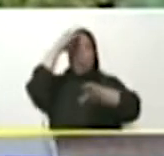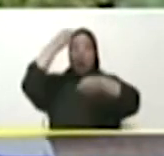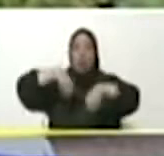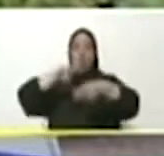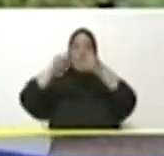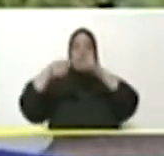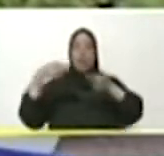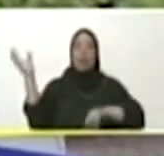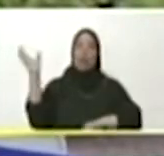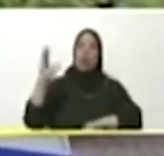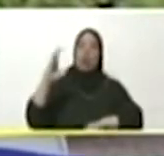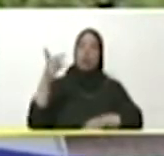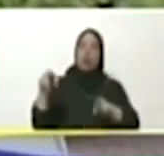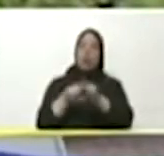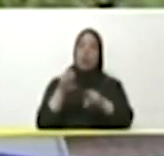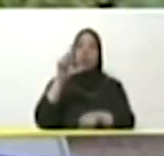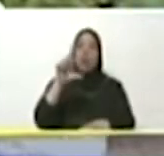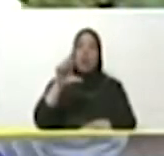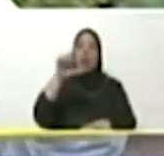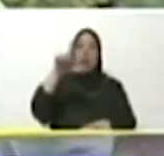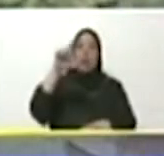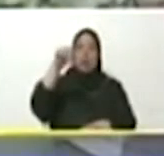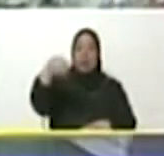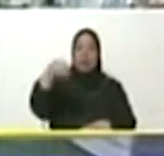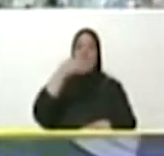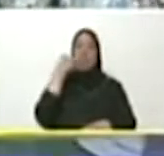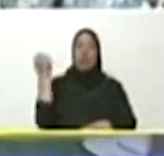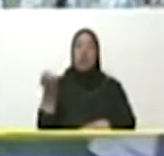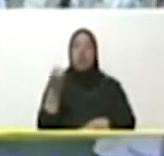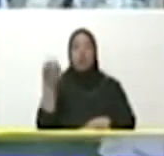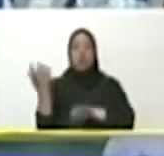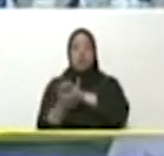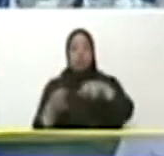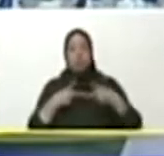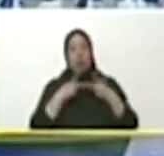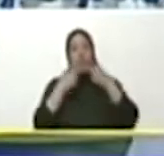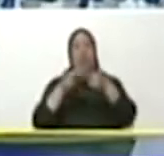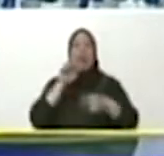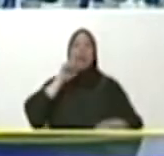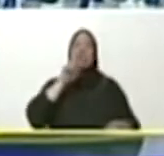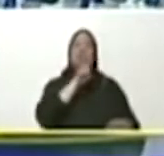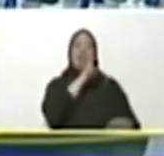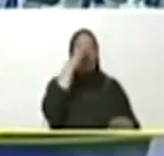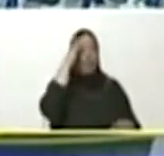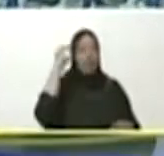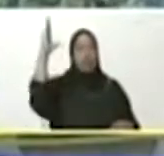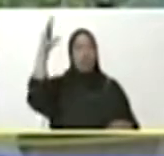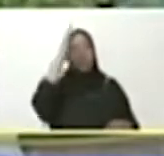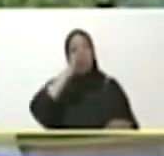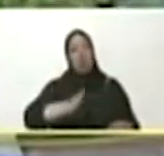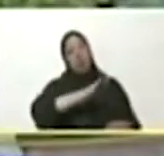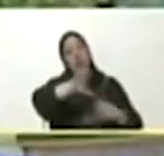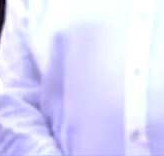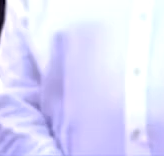paz de Colombia con el ELN. Y pondremos nuestra mejor voluntad en nombre de Dios Padre Todopoderoso por la paz